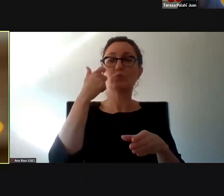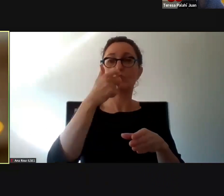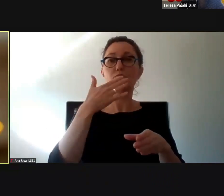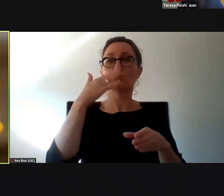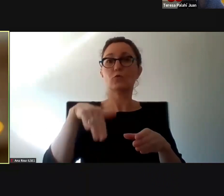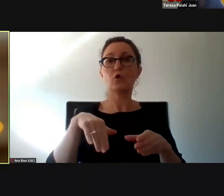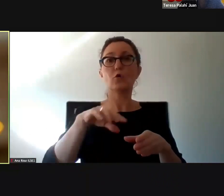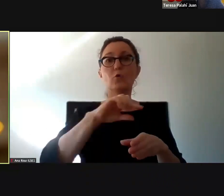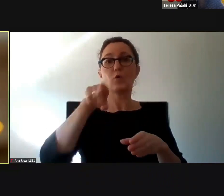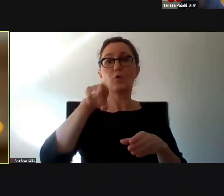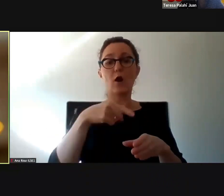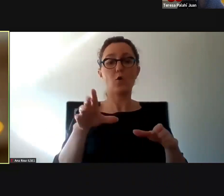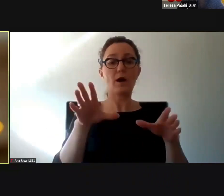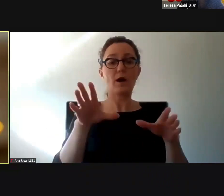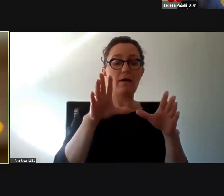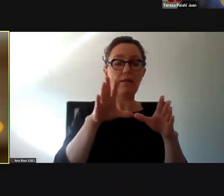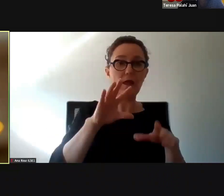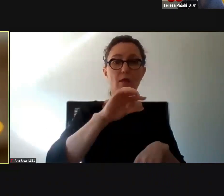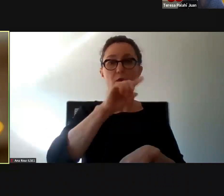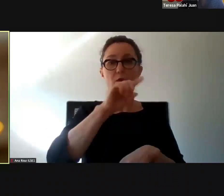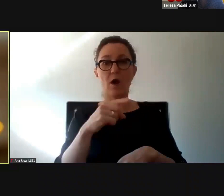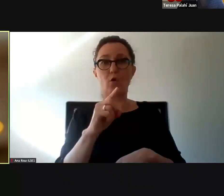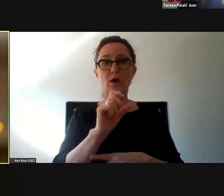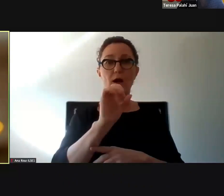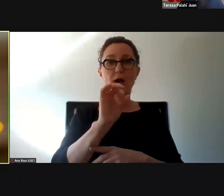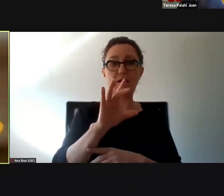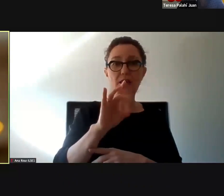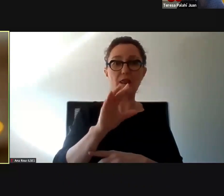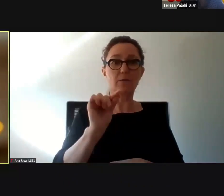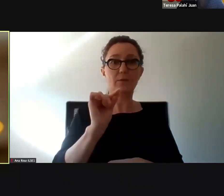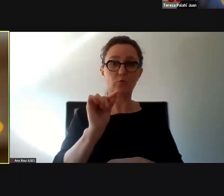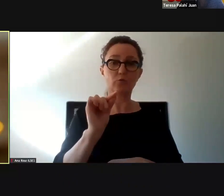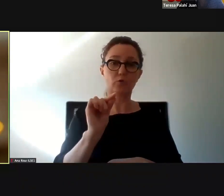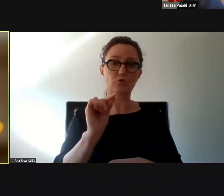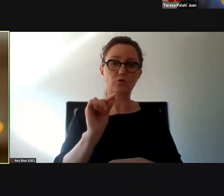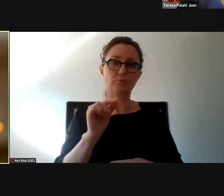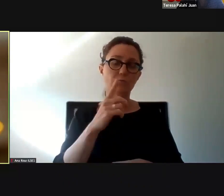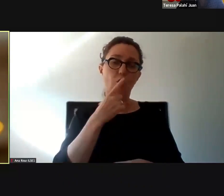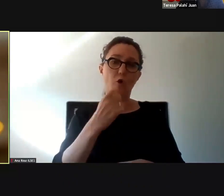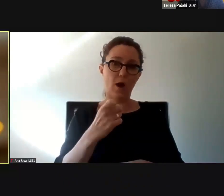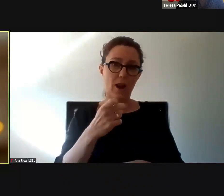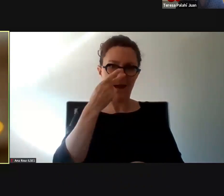10 minutos, hora y cuarto, sea de vuestro interés.